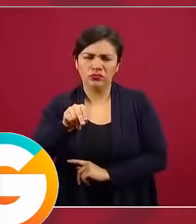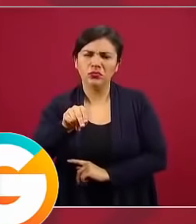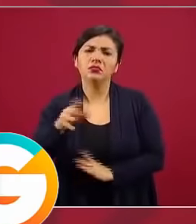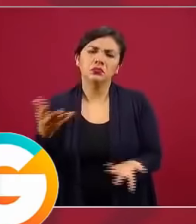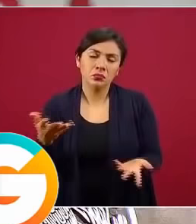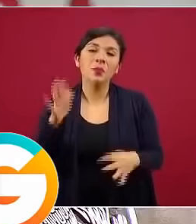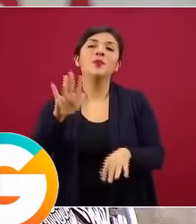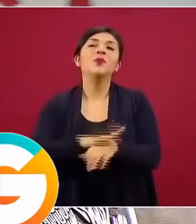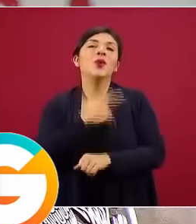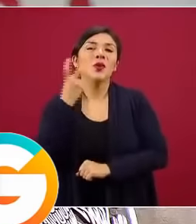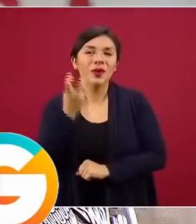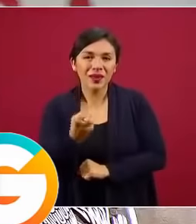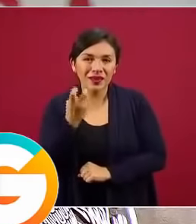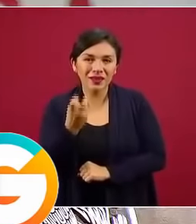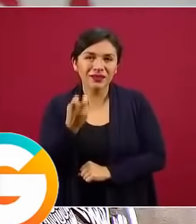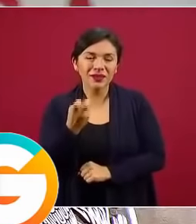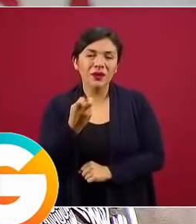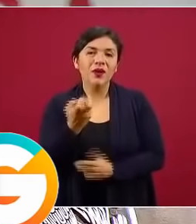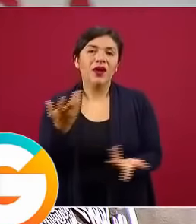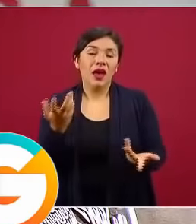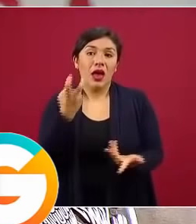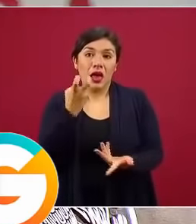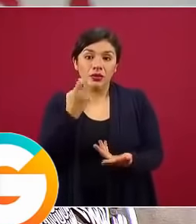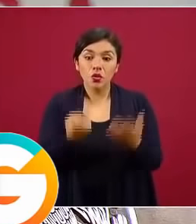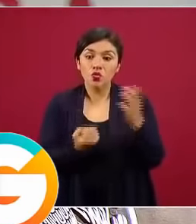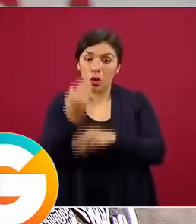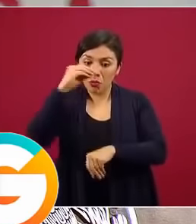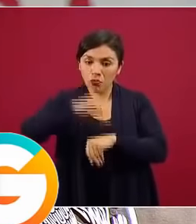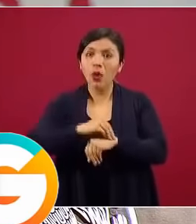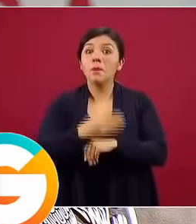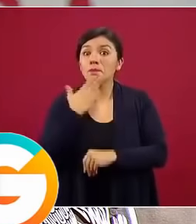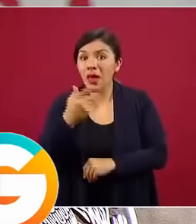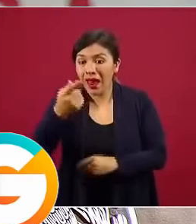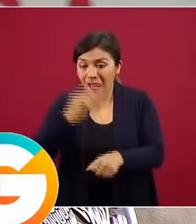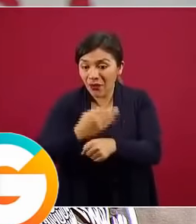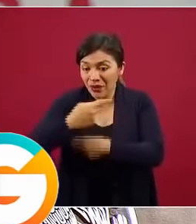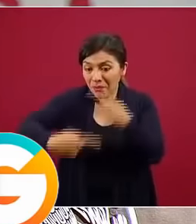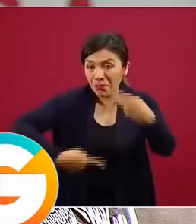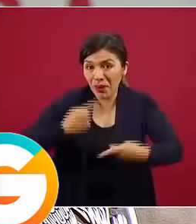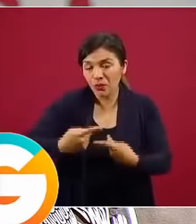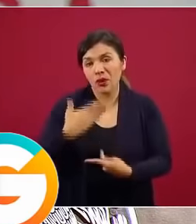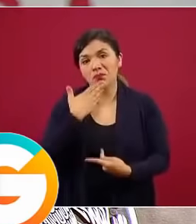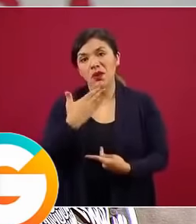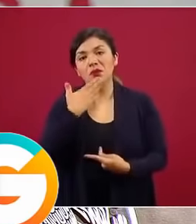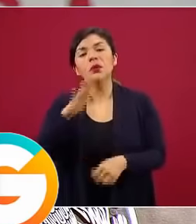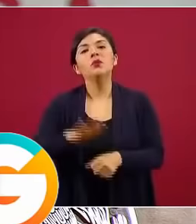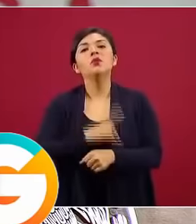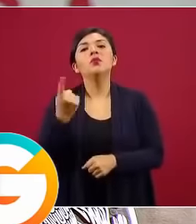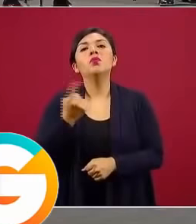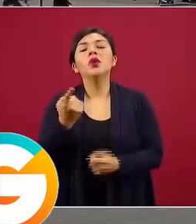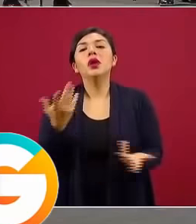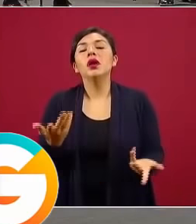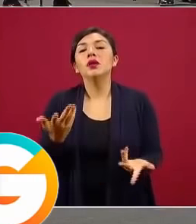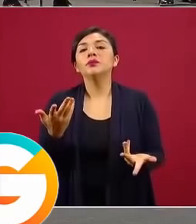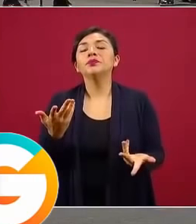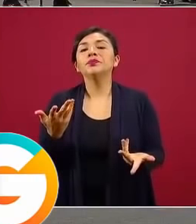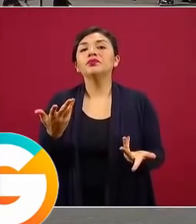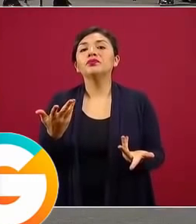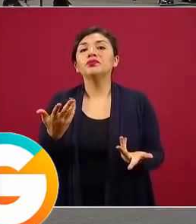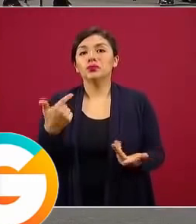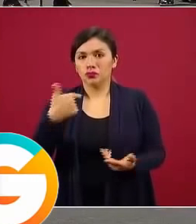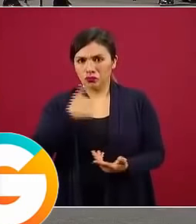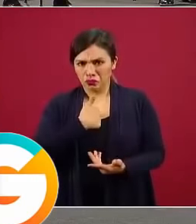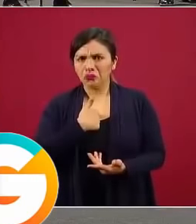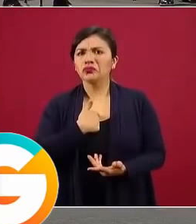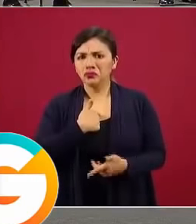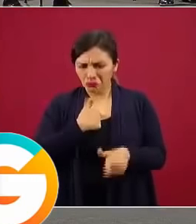Entonces, por eso esta campaña, y qué bien que me preguntas, porque vamos a